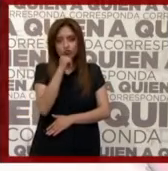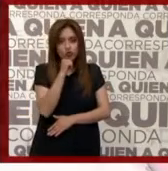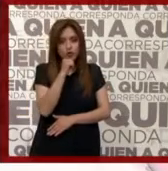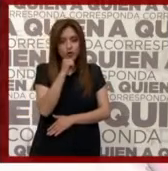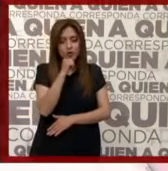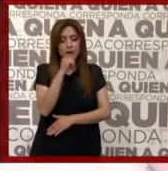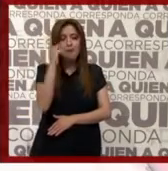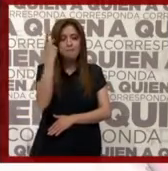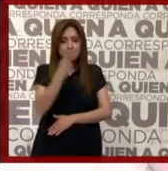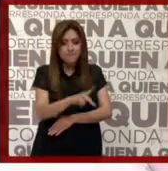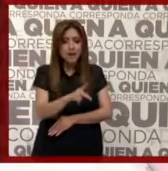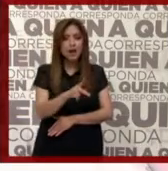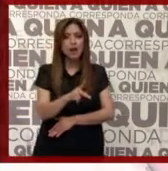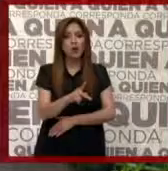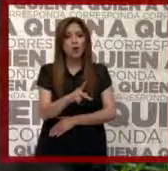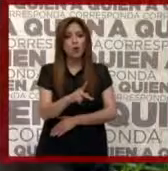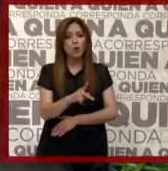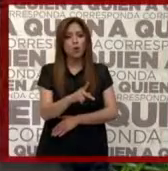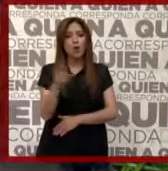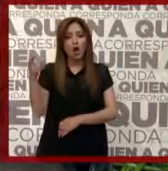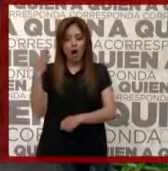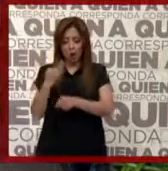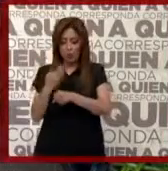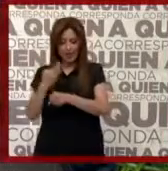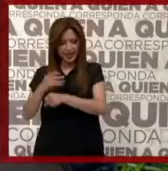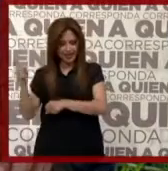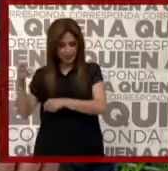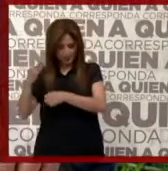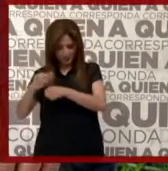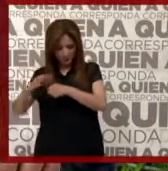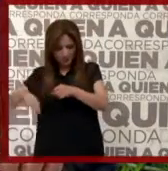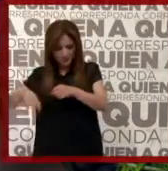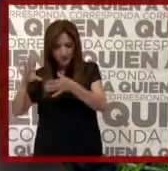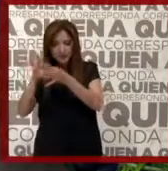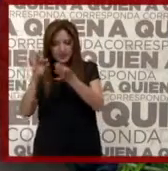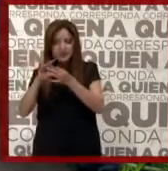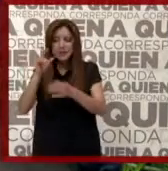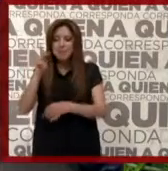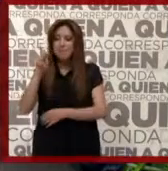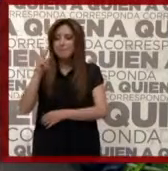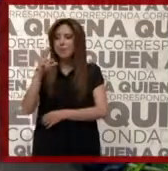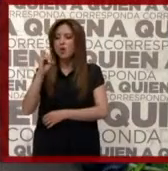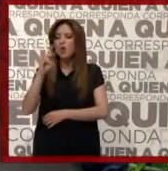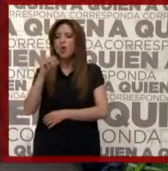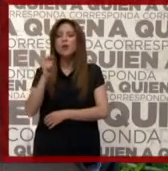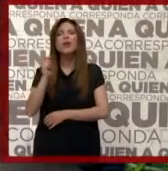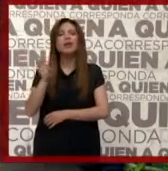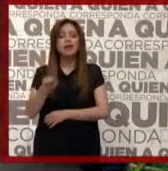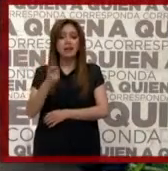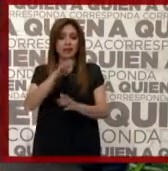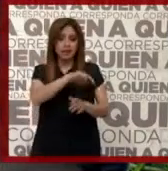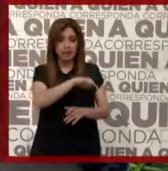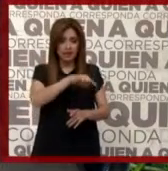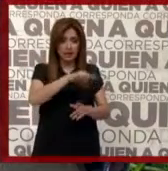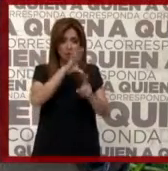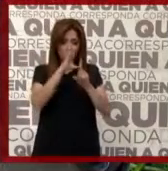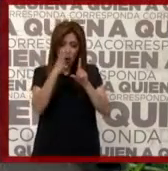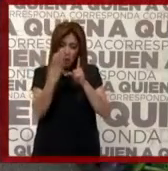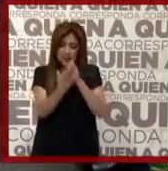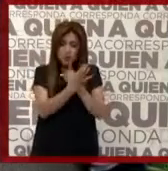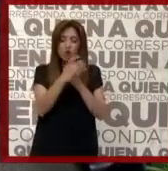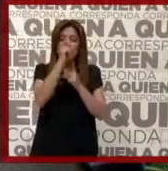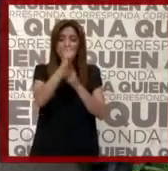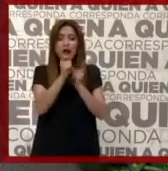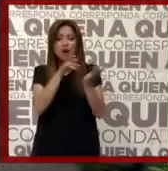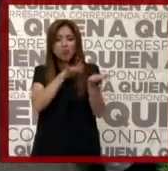nos enteremos si corre ahora ya que mencionas este punto también es importante la comisión auxiliar a las